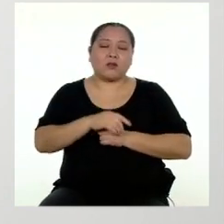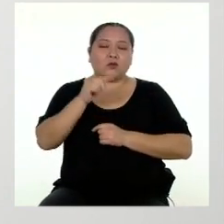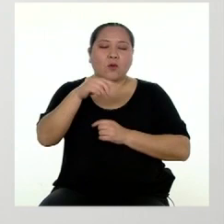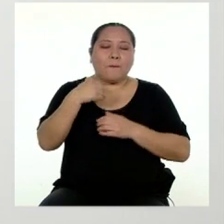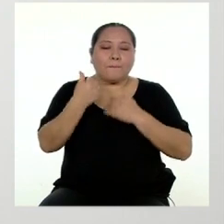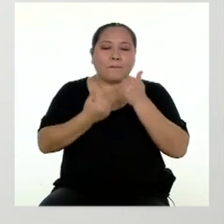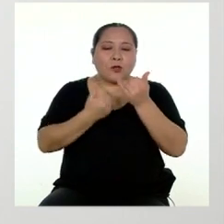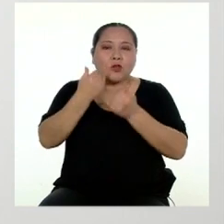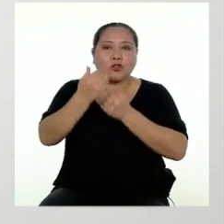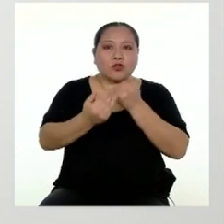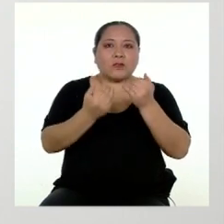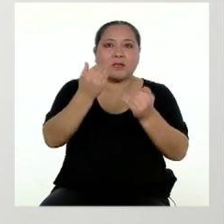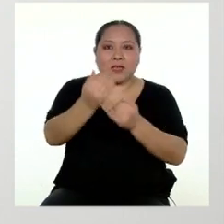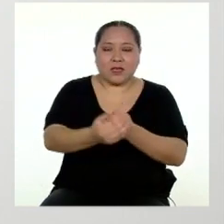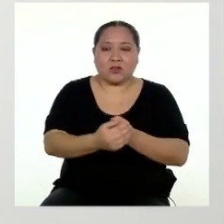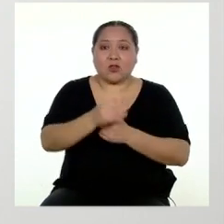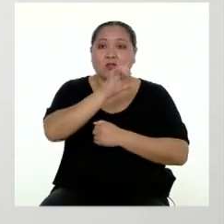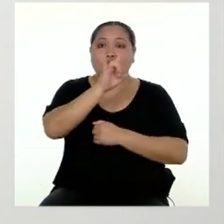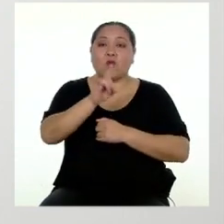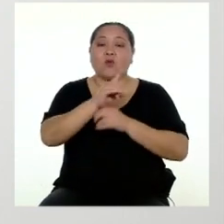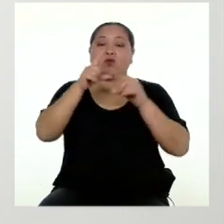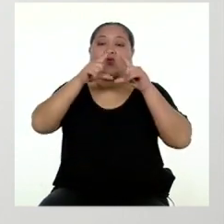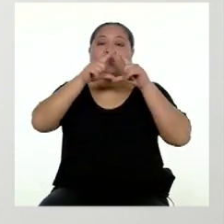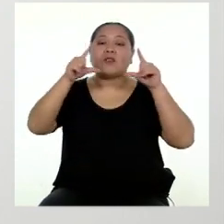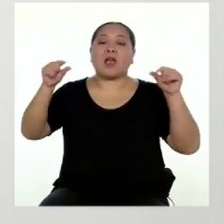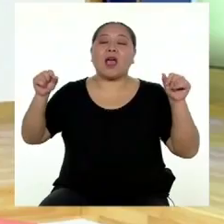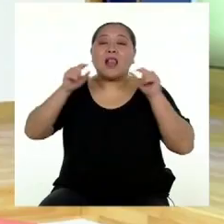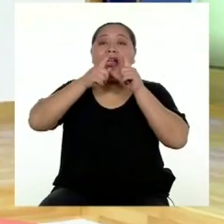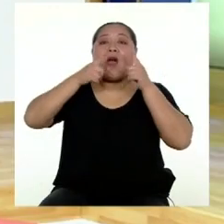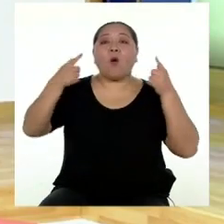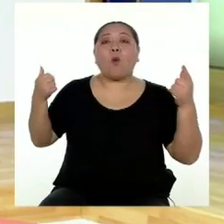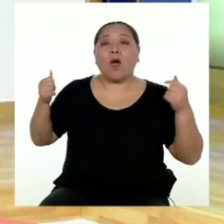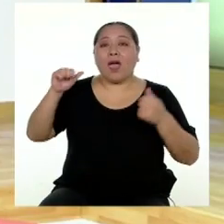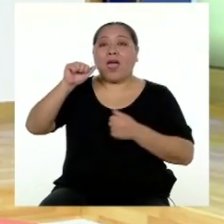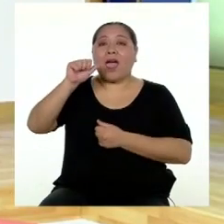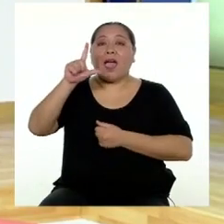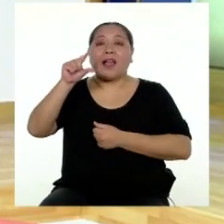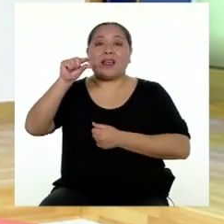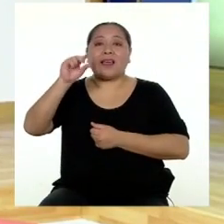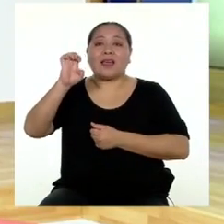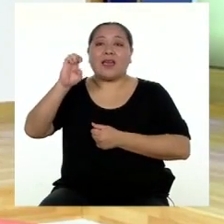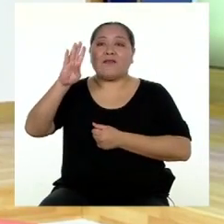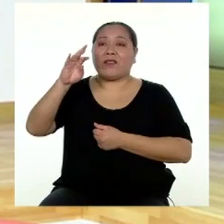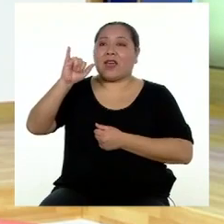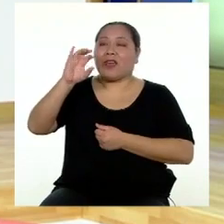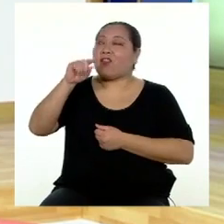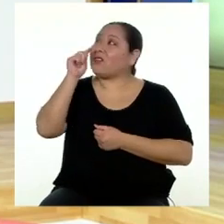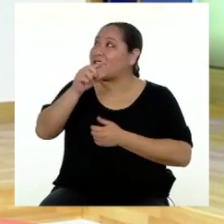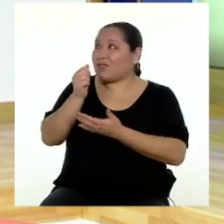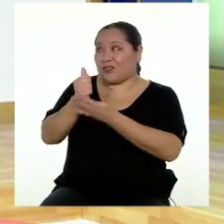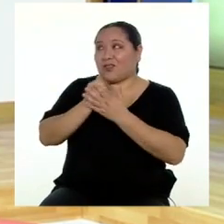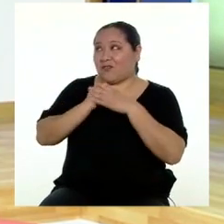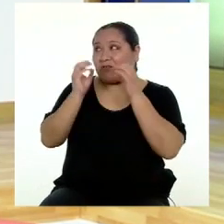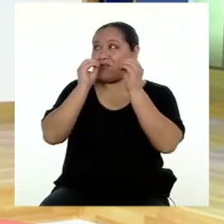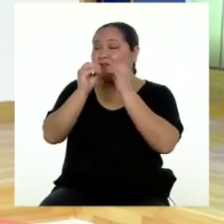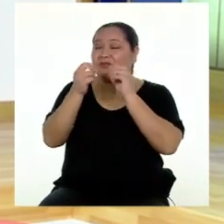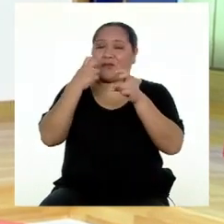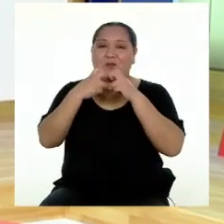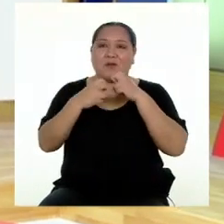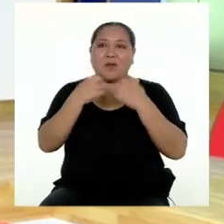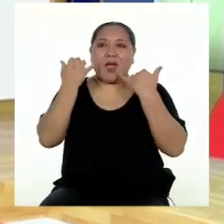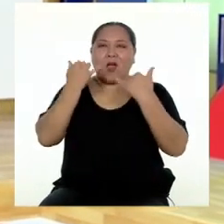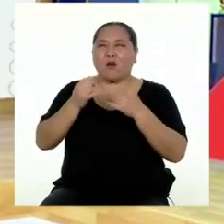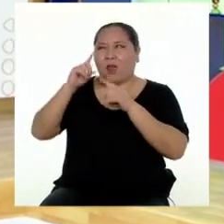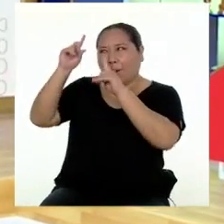abstracción, utilizando para ello las expresiones algebraicas. Y por eso nos sirve para resolver problemas. Ahora